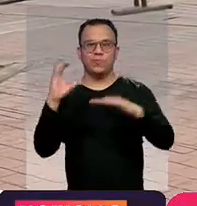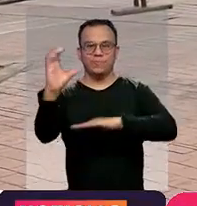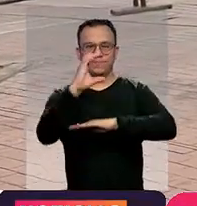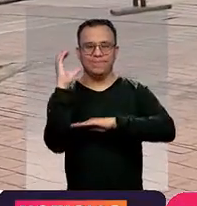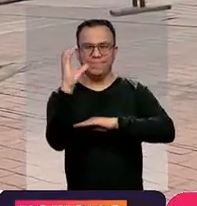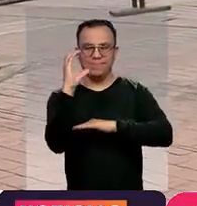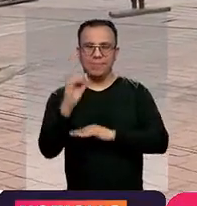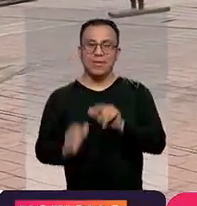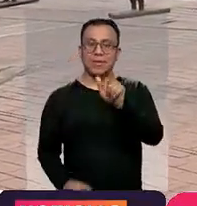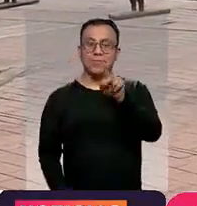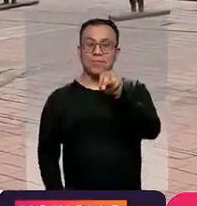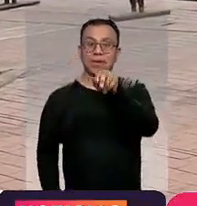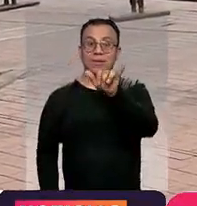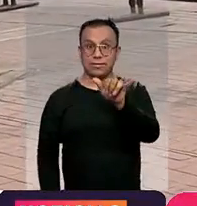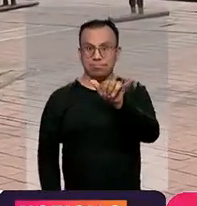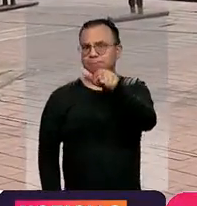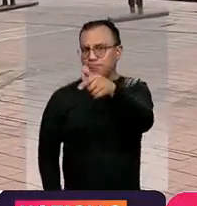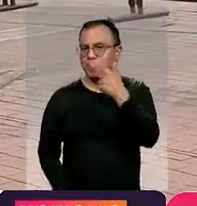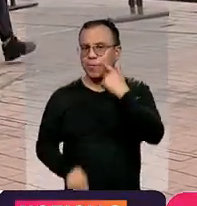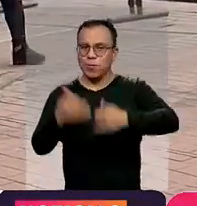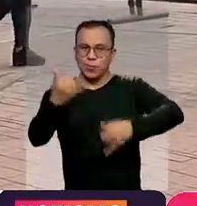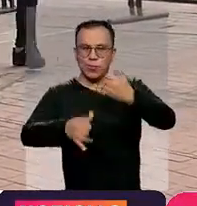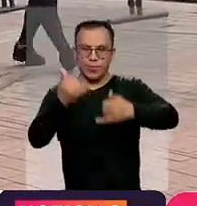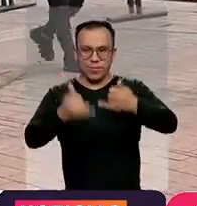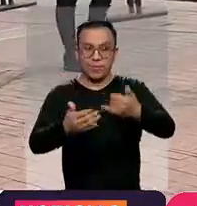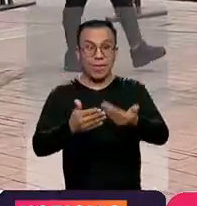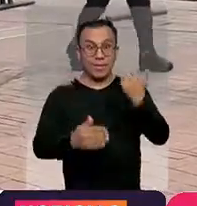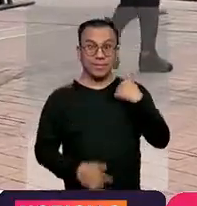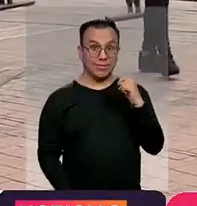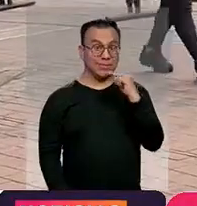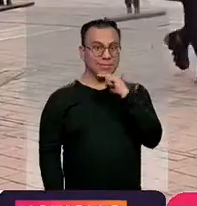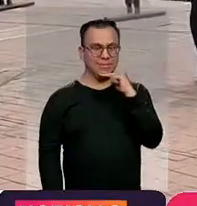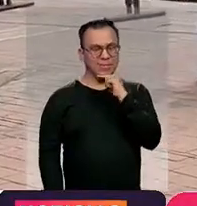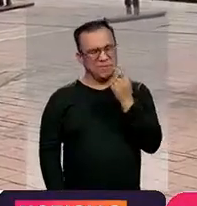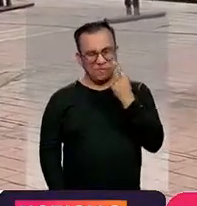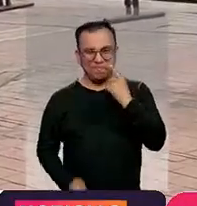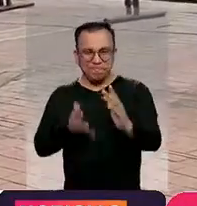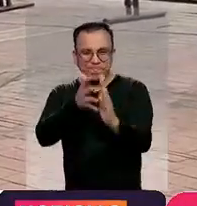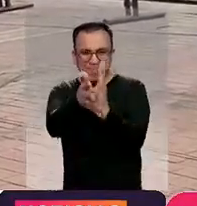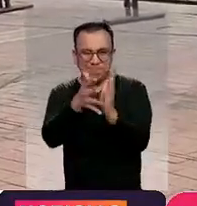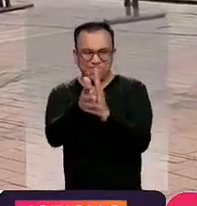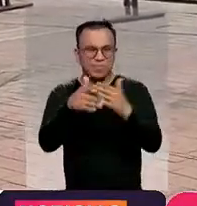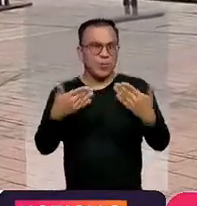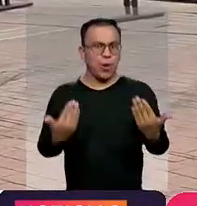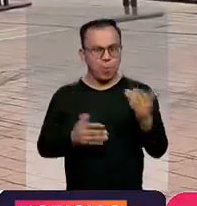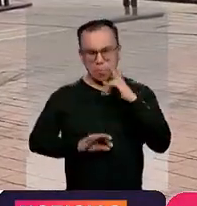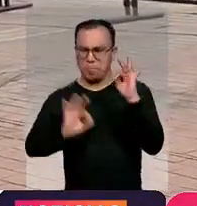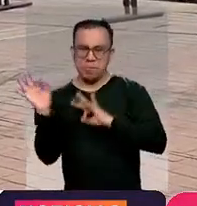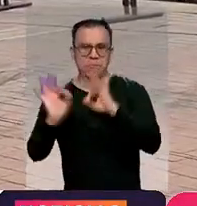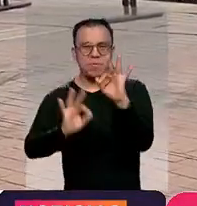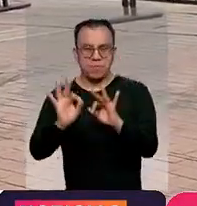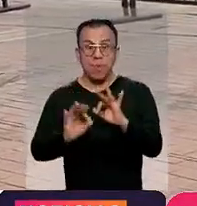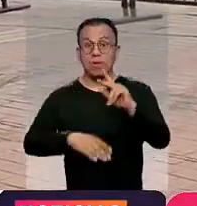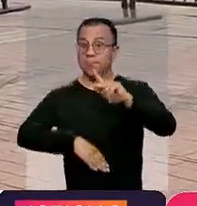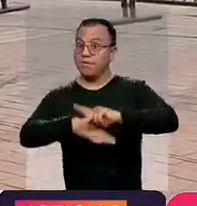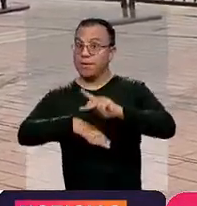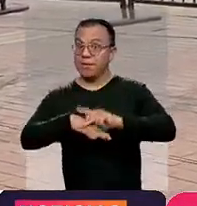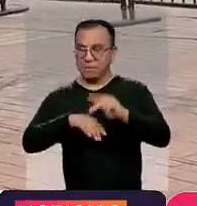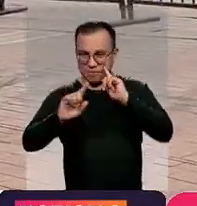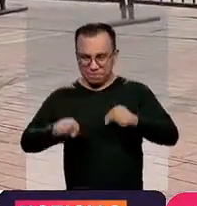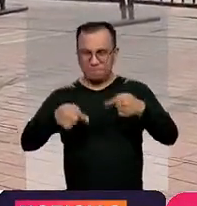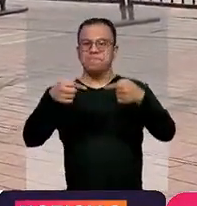Colombia, Fanny Cauto, quien estuvo jugando en Independiente Santa Fe. Acá les contamos más de cómo se está preparando Paraguay para este